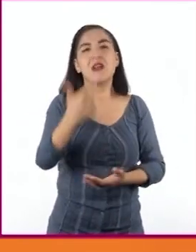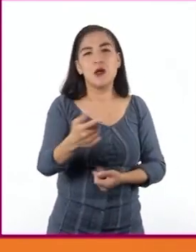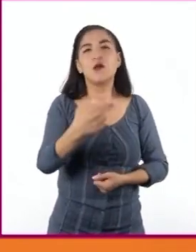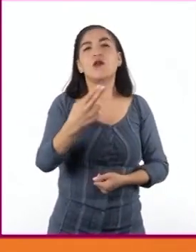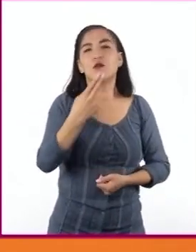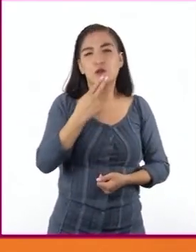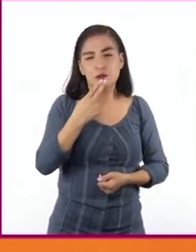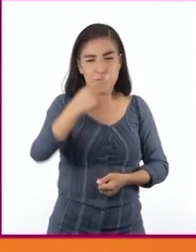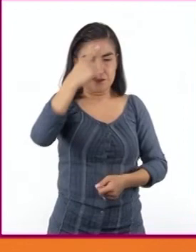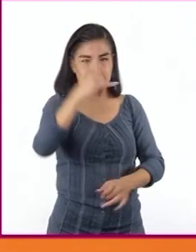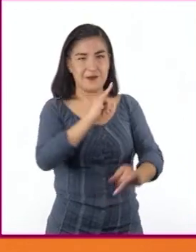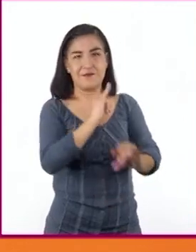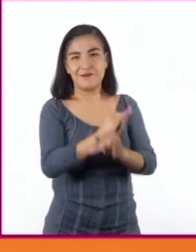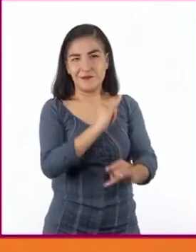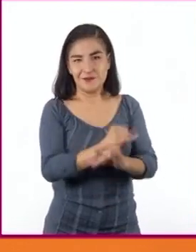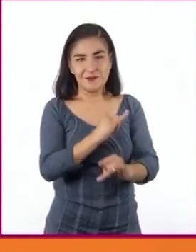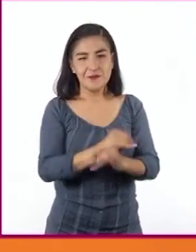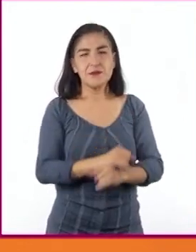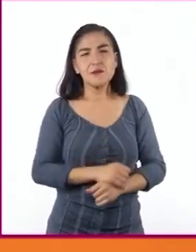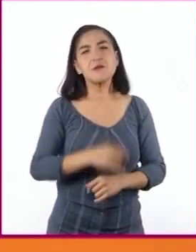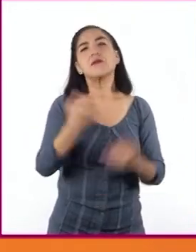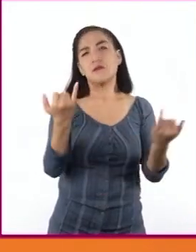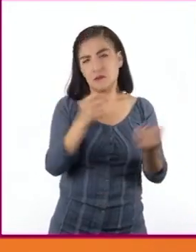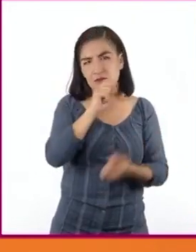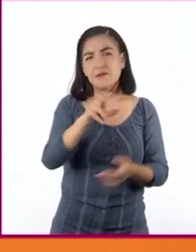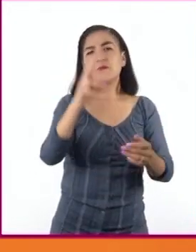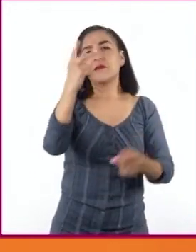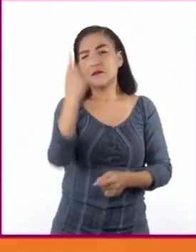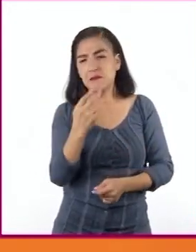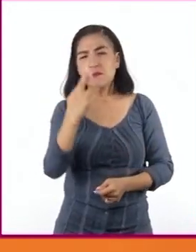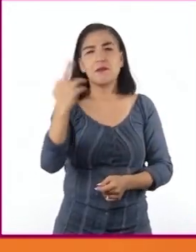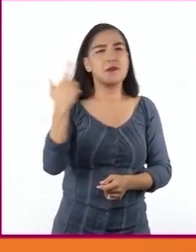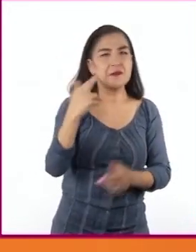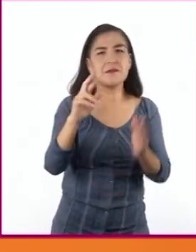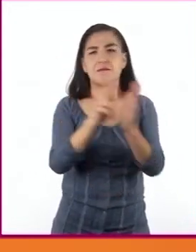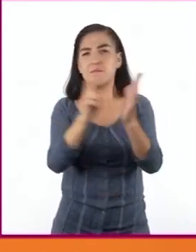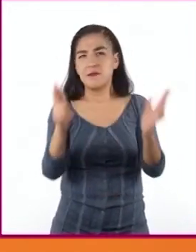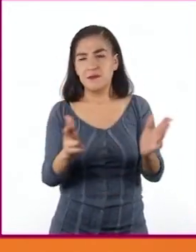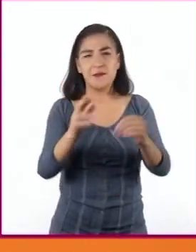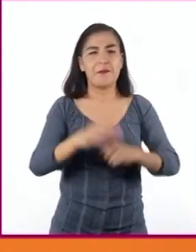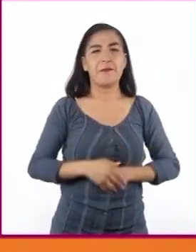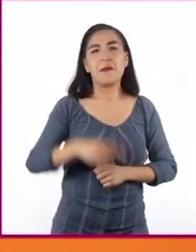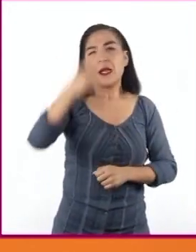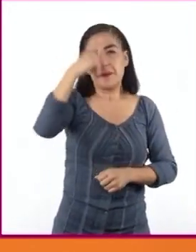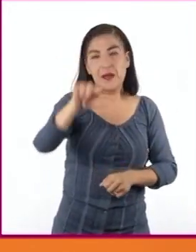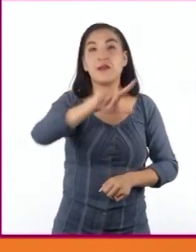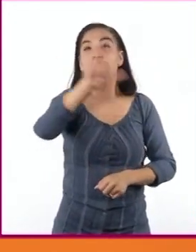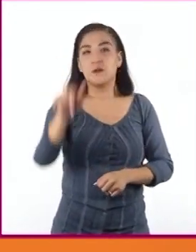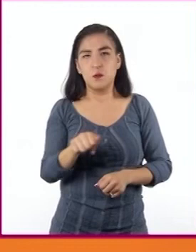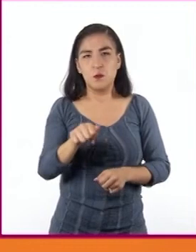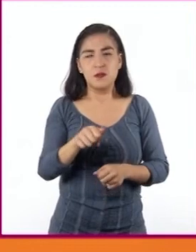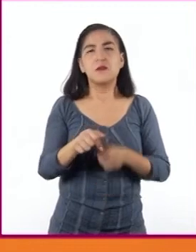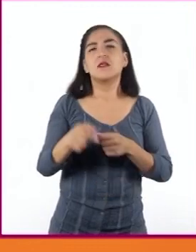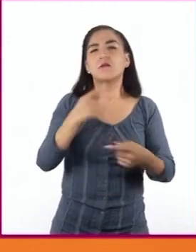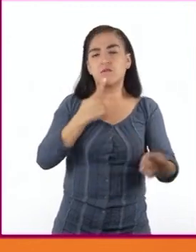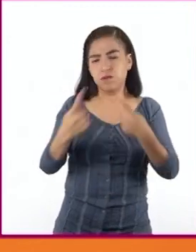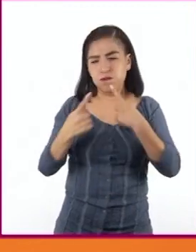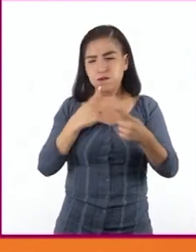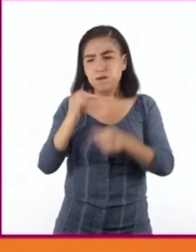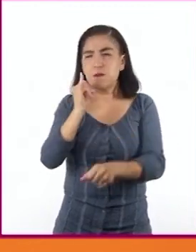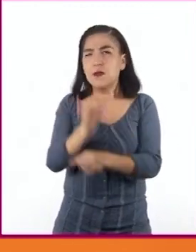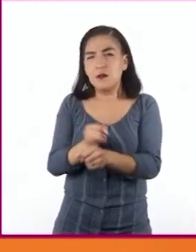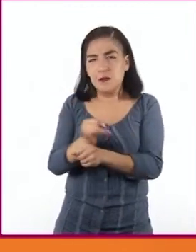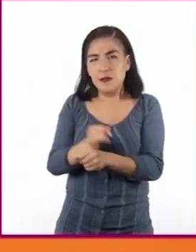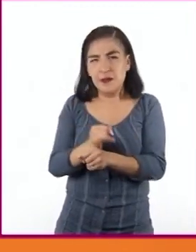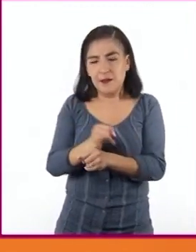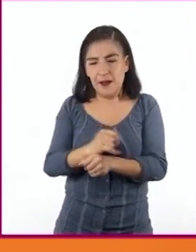de las redes sociales y los medios de comunicación y a asumir una postura crítica ante la difusión